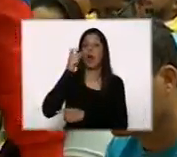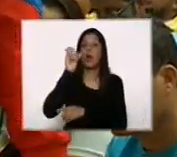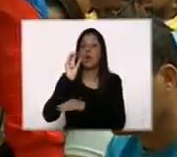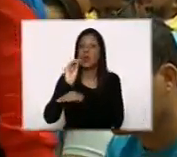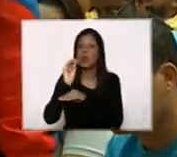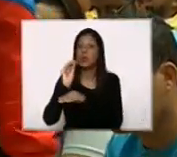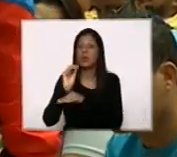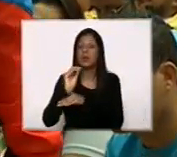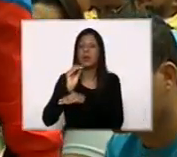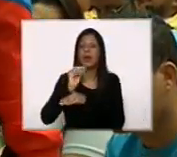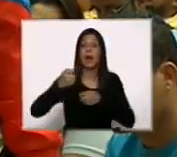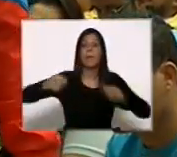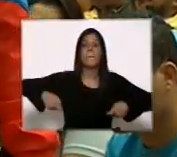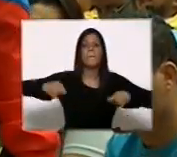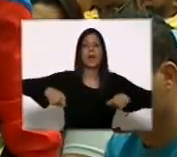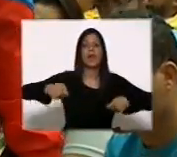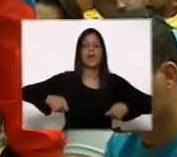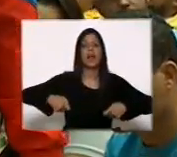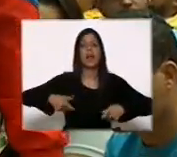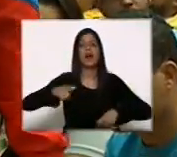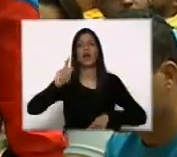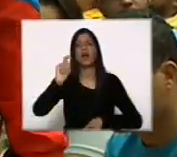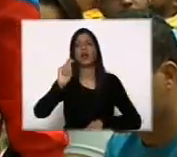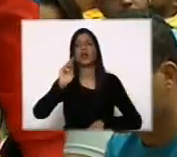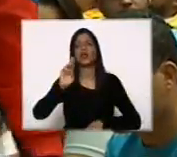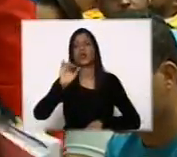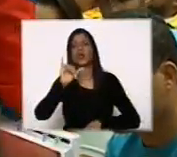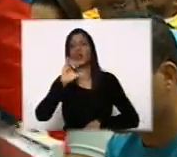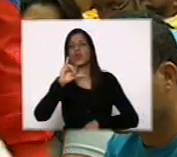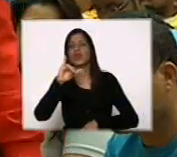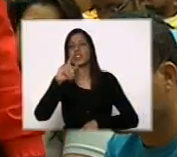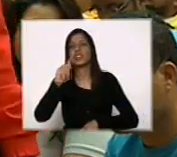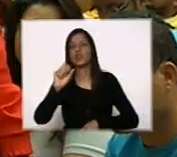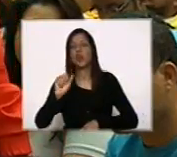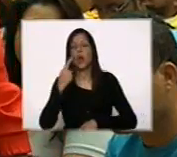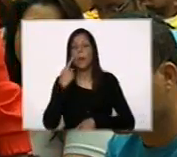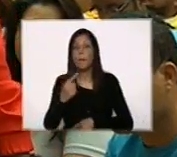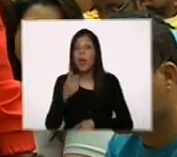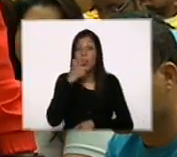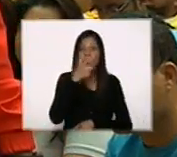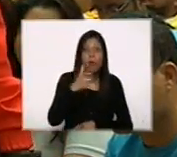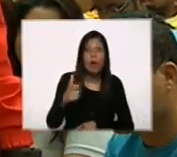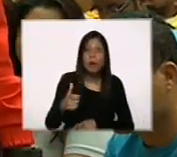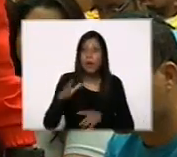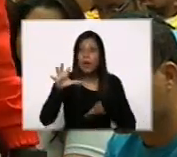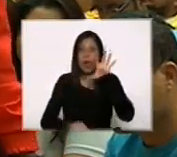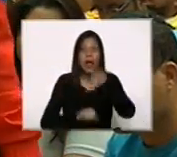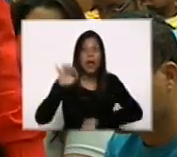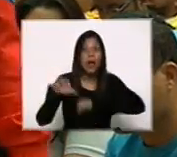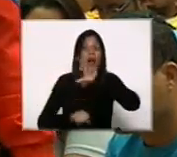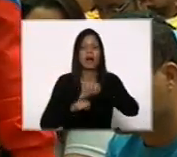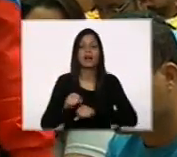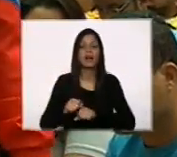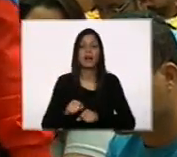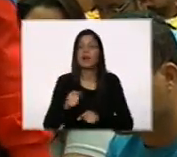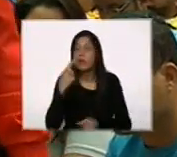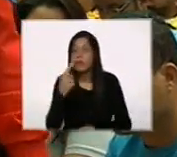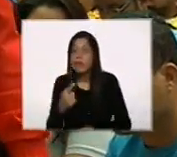que están en Tucuyito con el pelotón. Y nosotros, ¿qué hicimos ahí cuando vimos al pueblo? Cuando vimos al pueblo, lo que